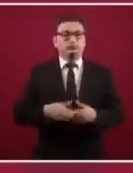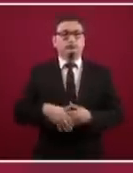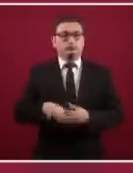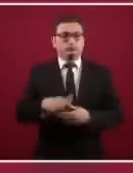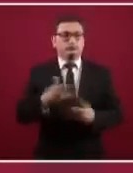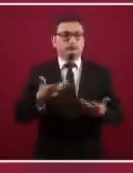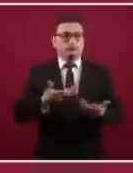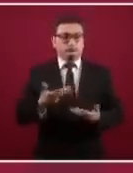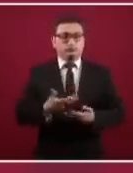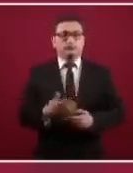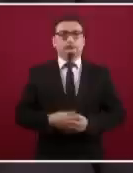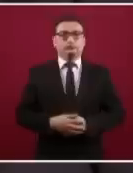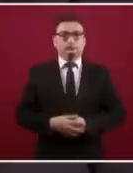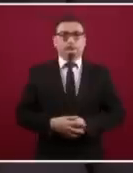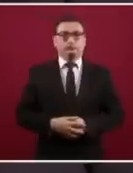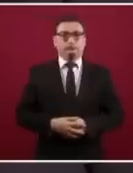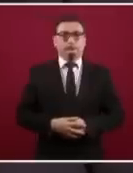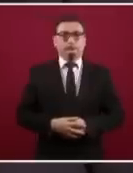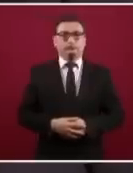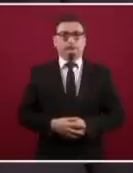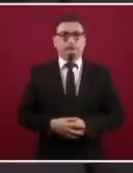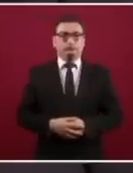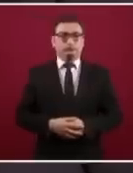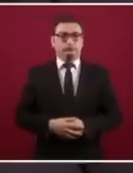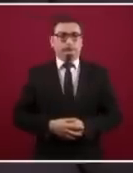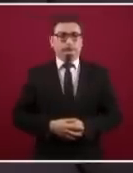corresponder que